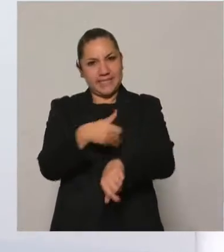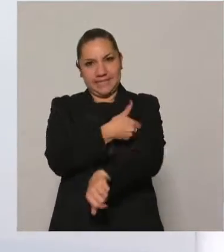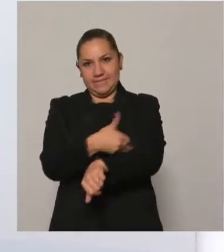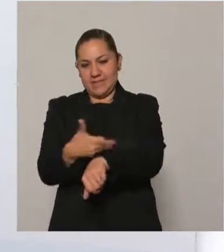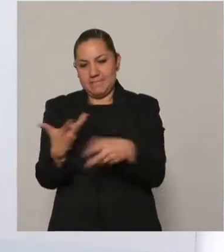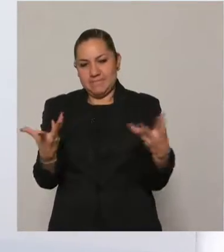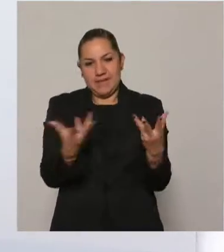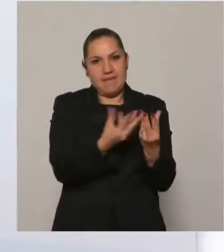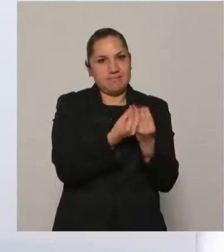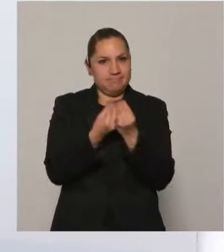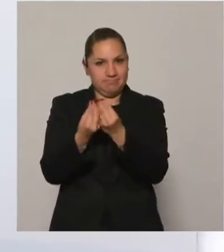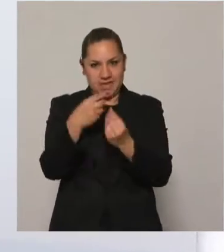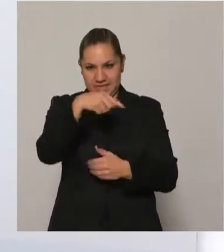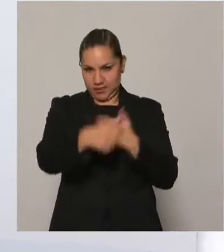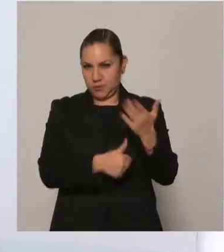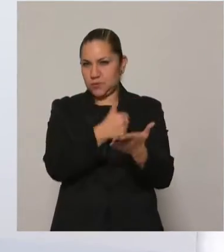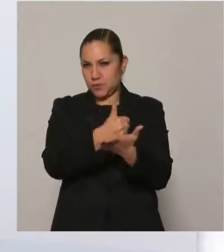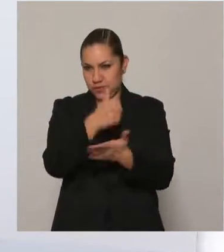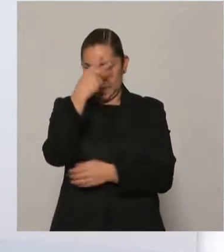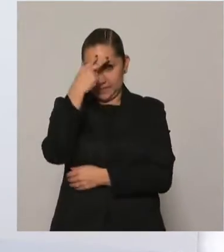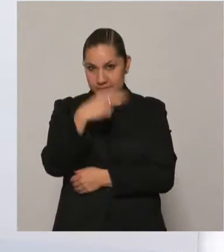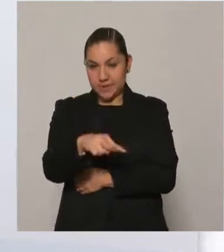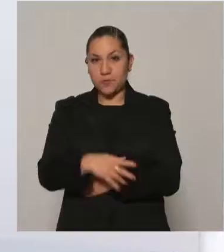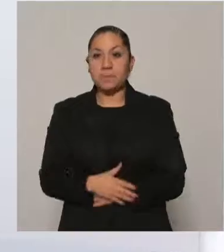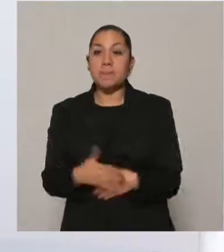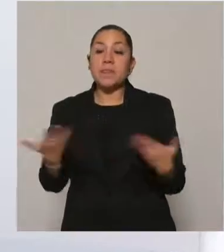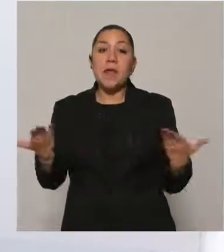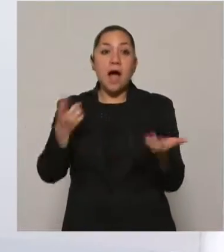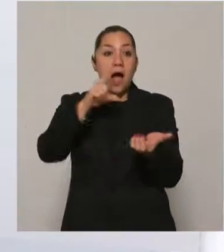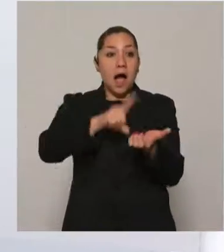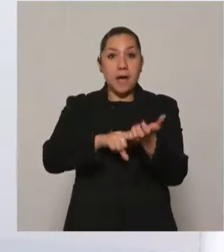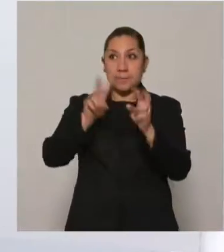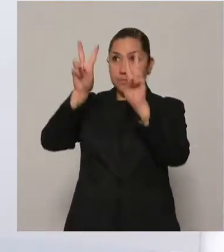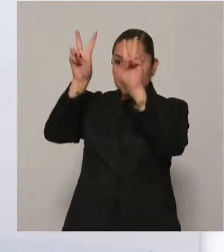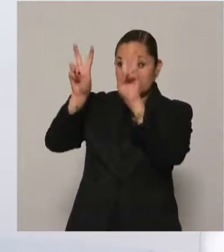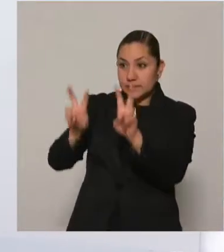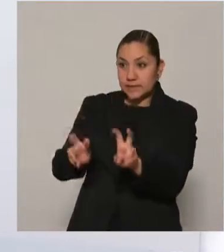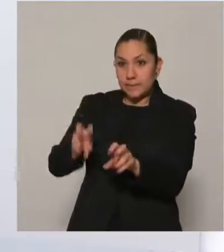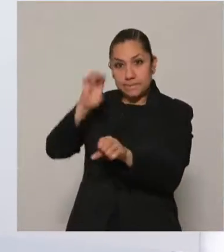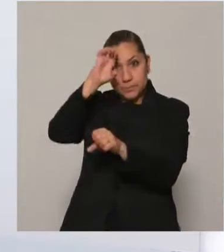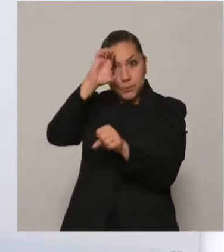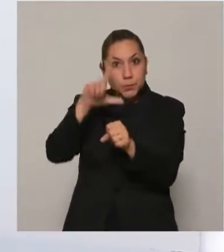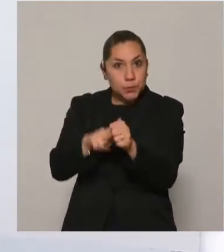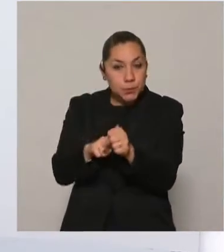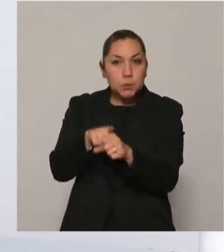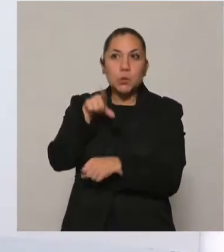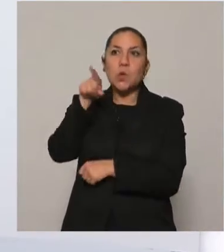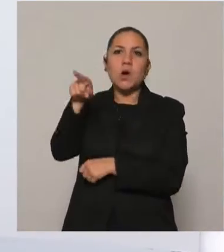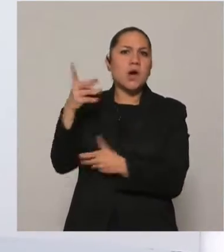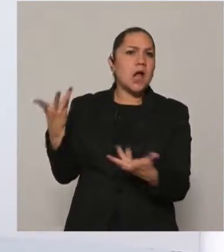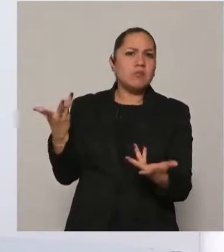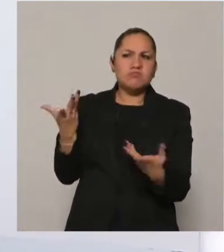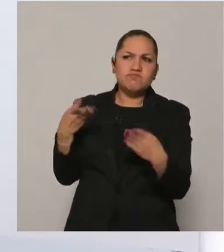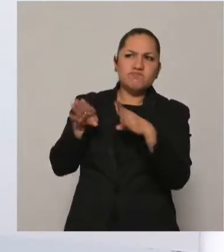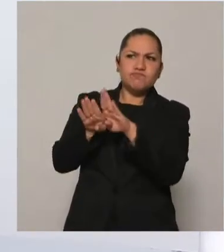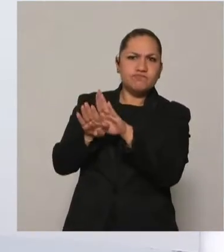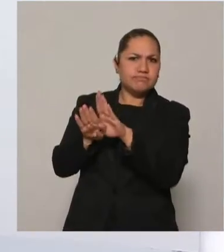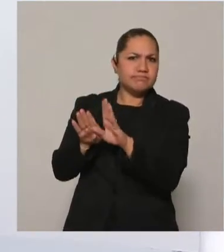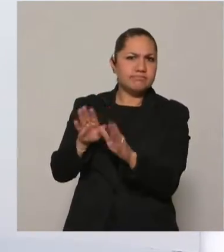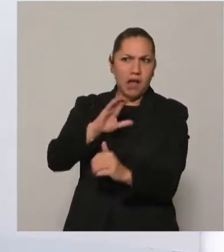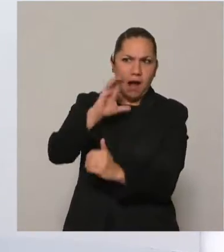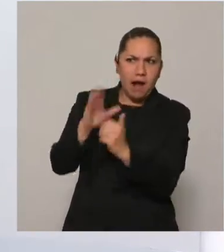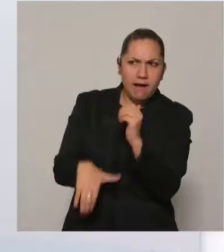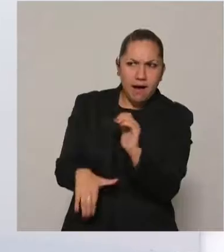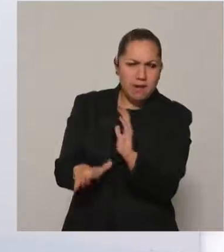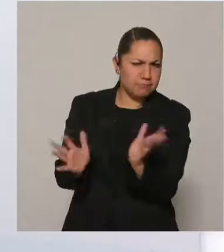México. No hay descanso también para la oferta cultural y sobre todo para el turismo. ¿Se puede hacer turismo en la Ciudad de México en estas fechas?